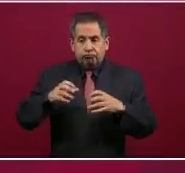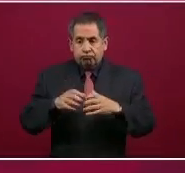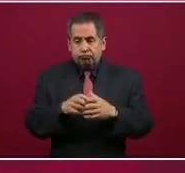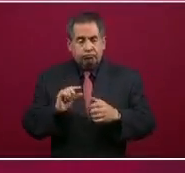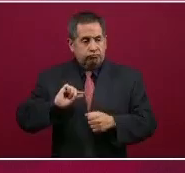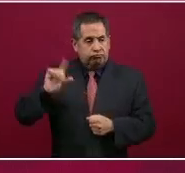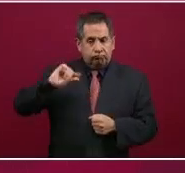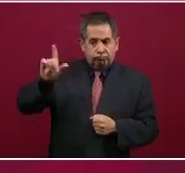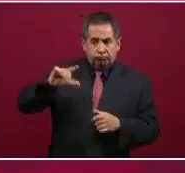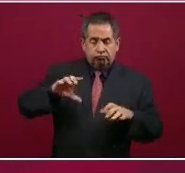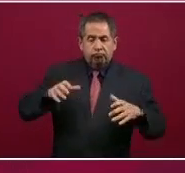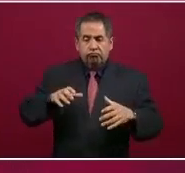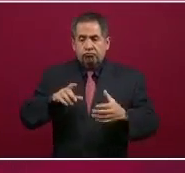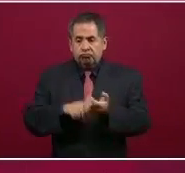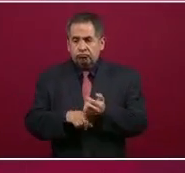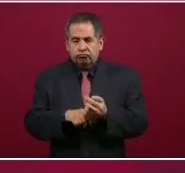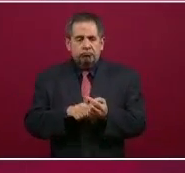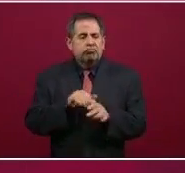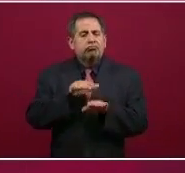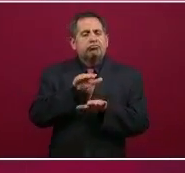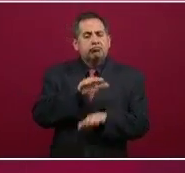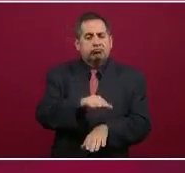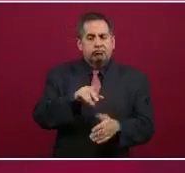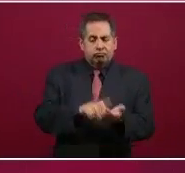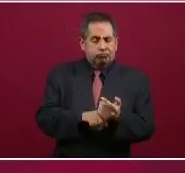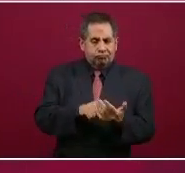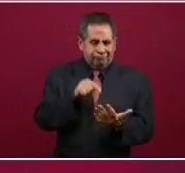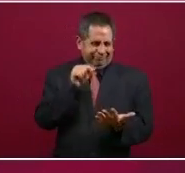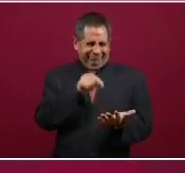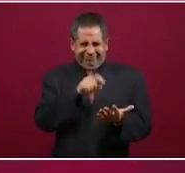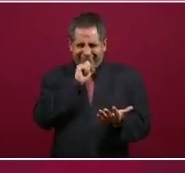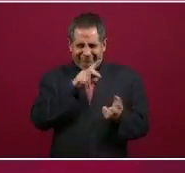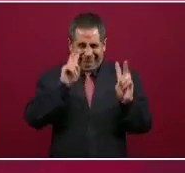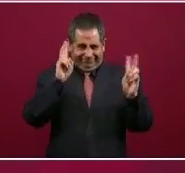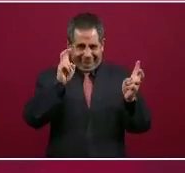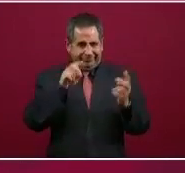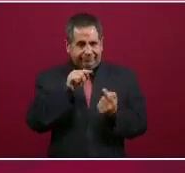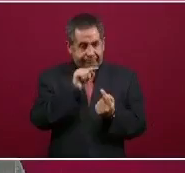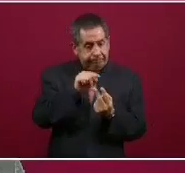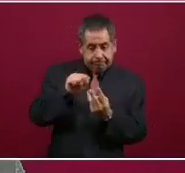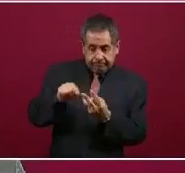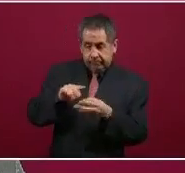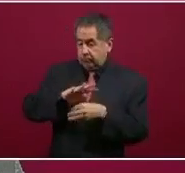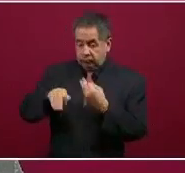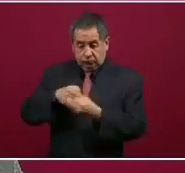servidores públicos, todos los que tienen que ver con este asunto